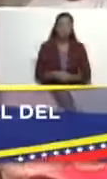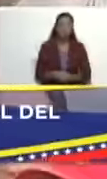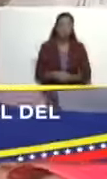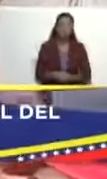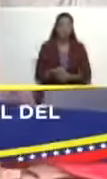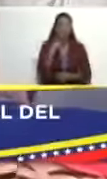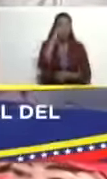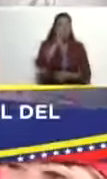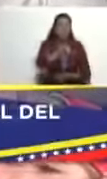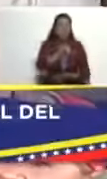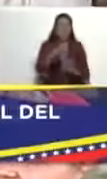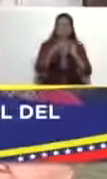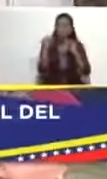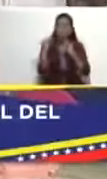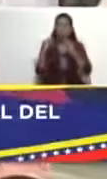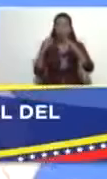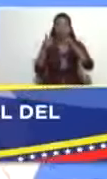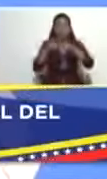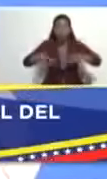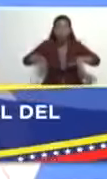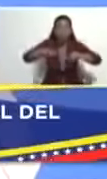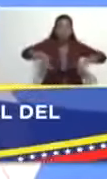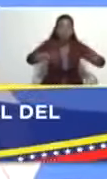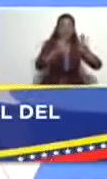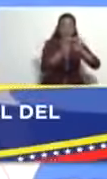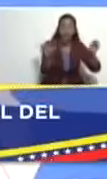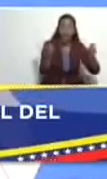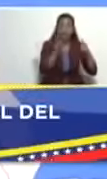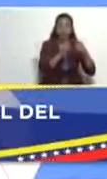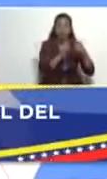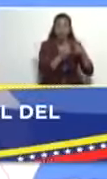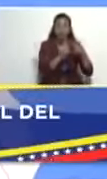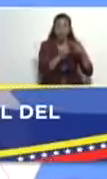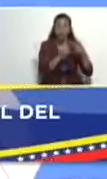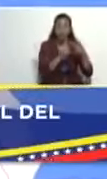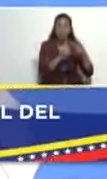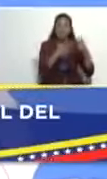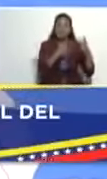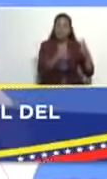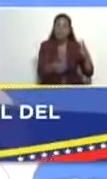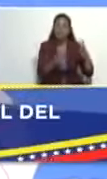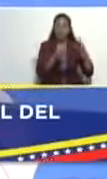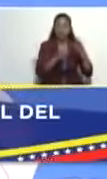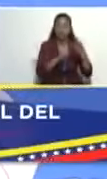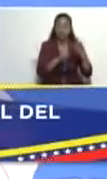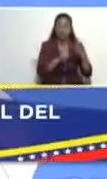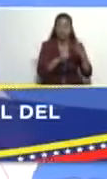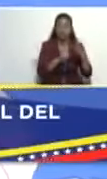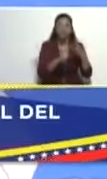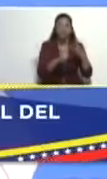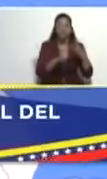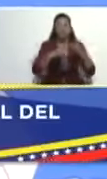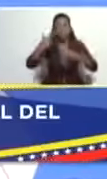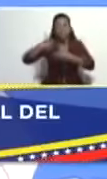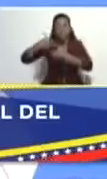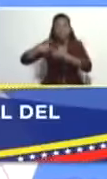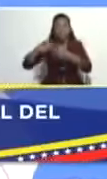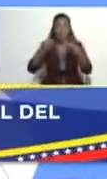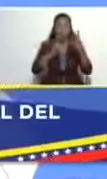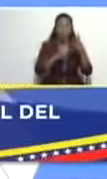Así como lo tenemos en todos los sectores, educación, salud,